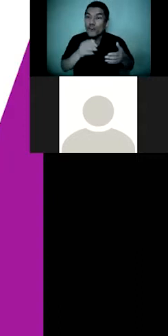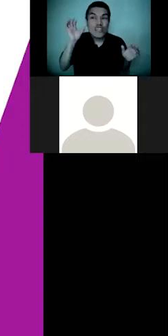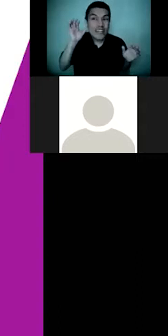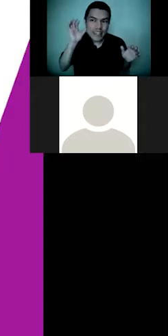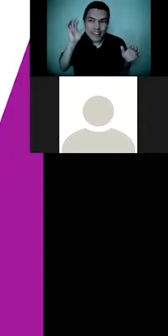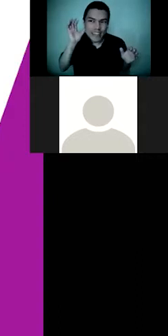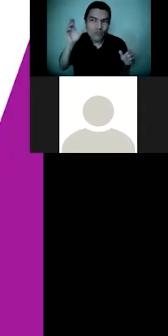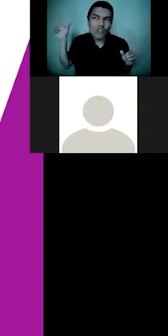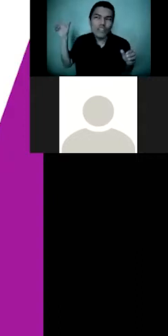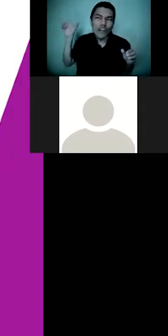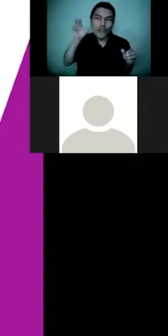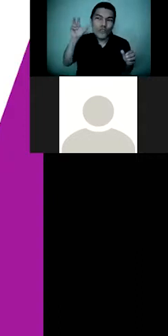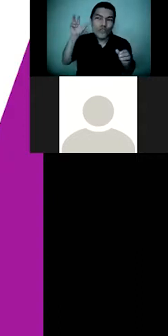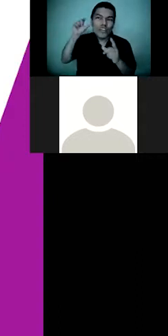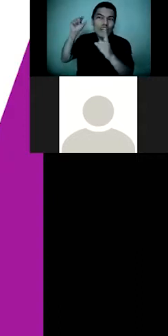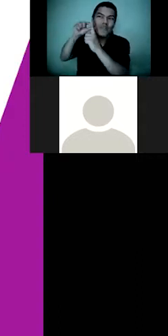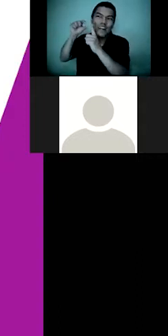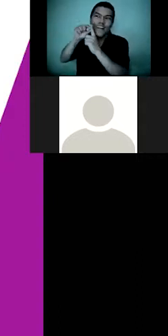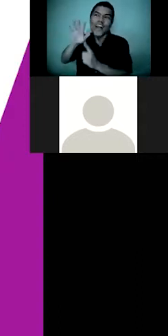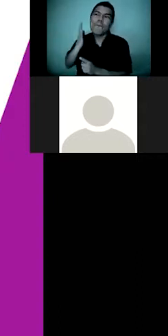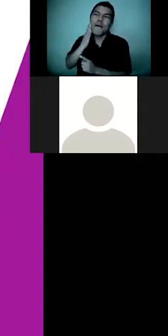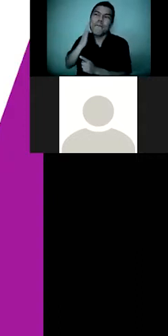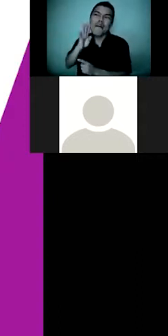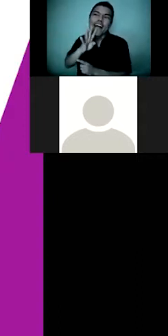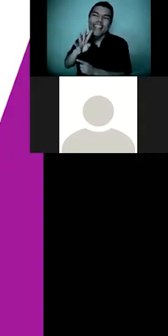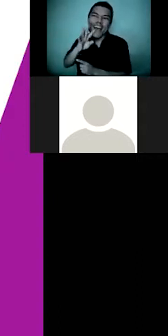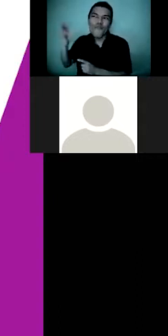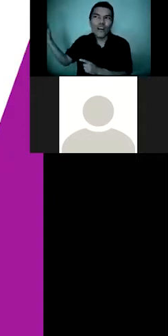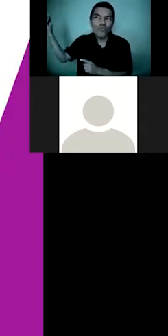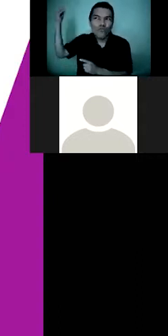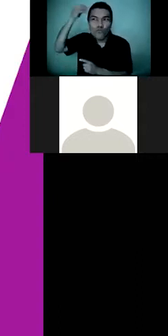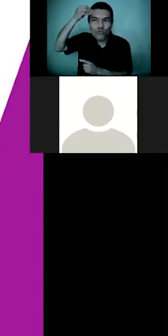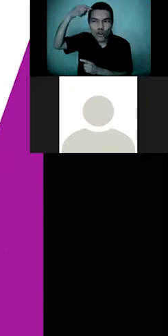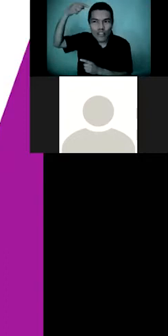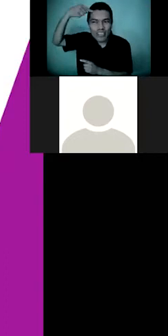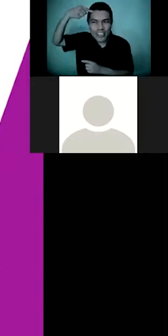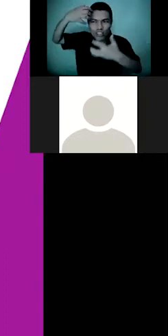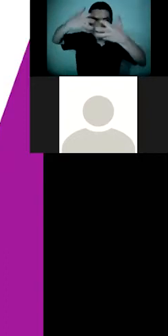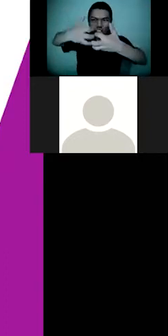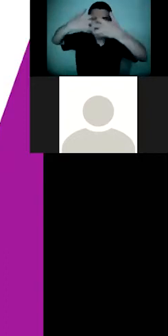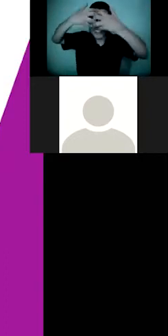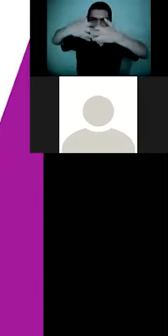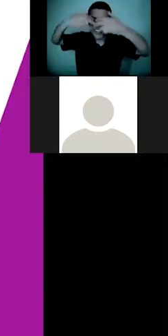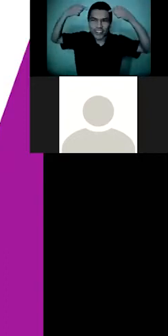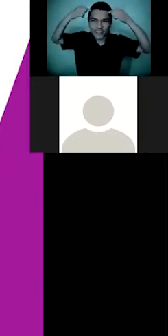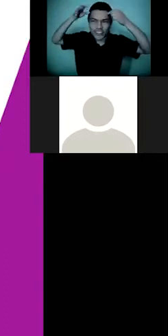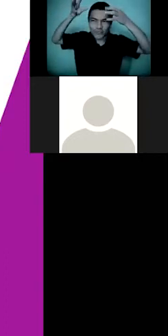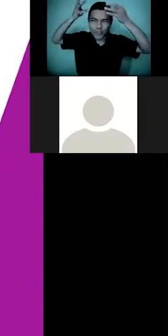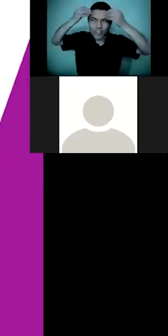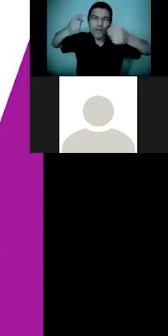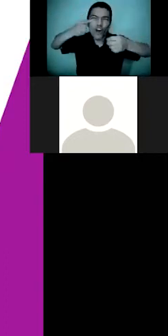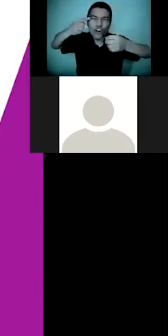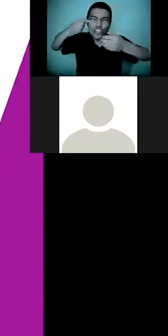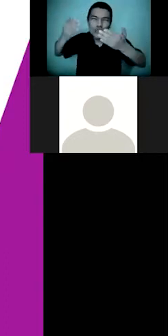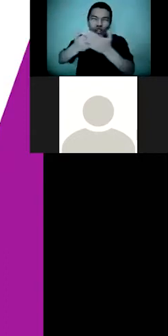así. El bebé oyente escucha las palabras mamá está diciendo y se le queda en el